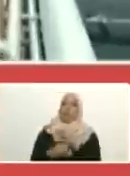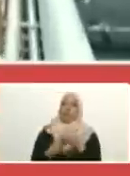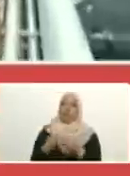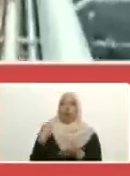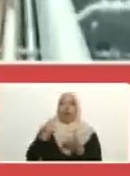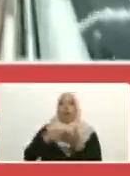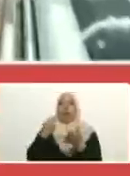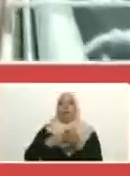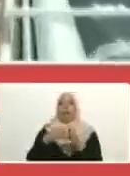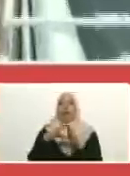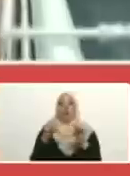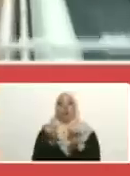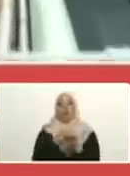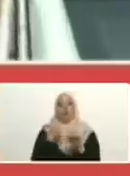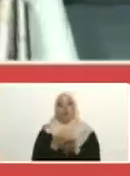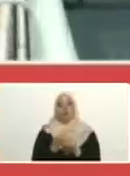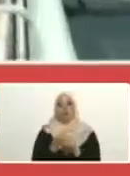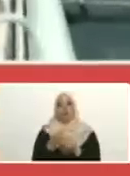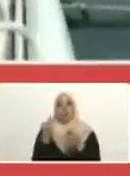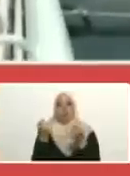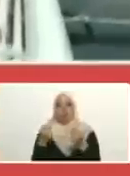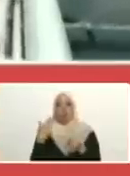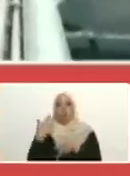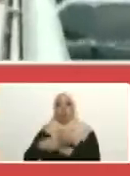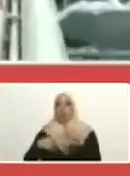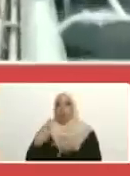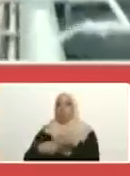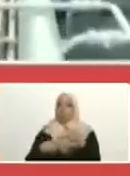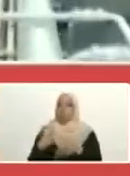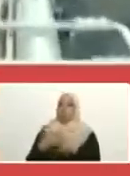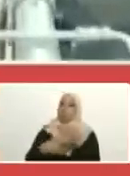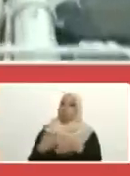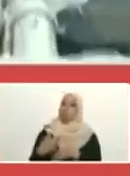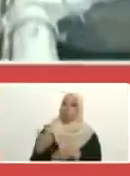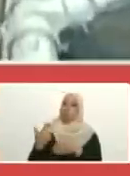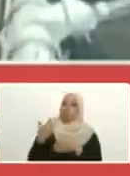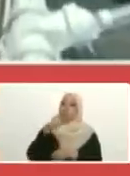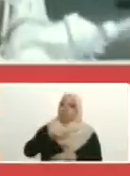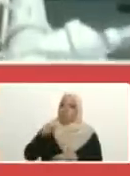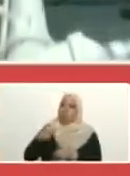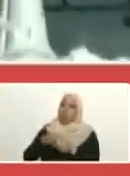pagó completica con dinero producido por los trabajadores de PDVSA.